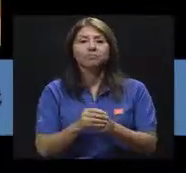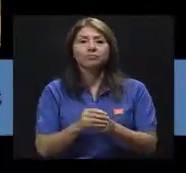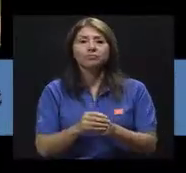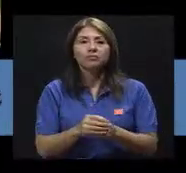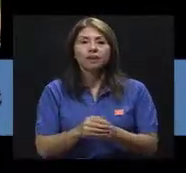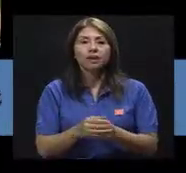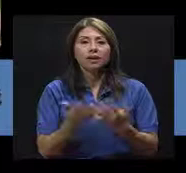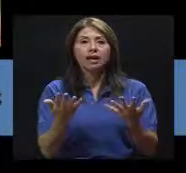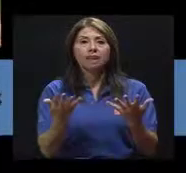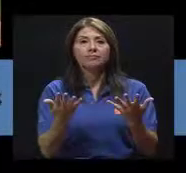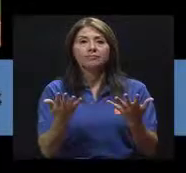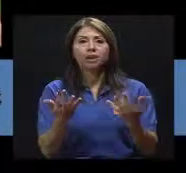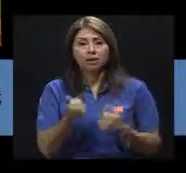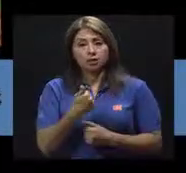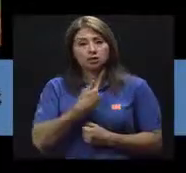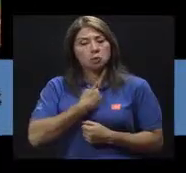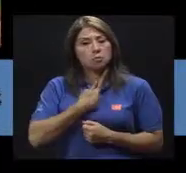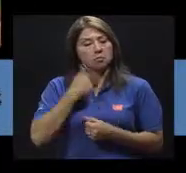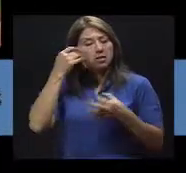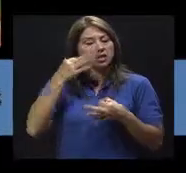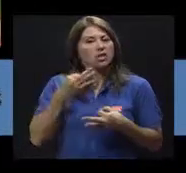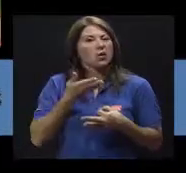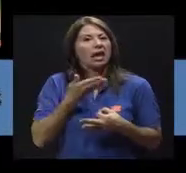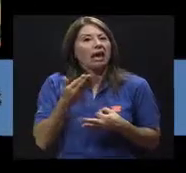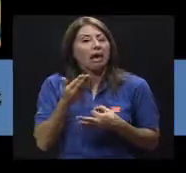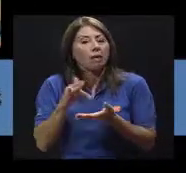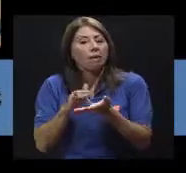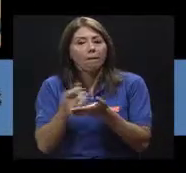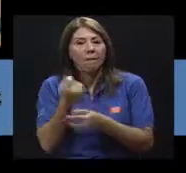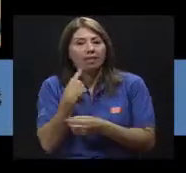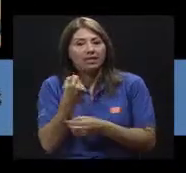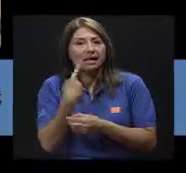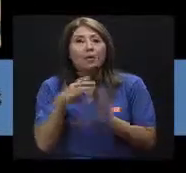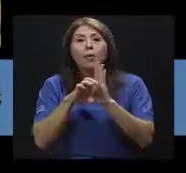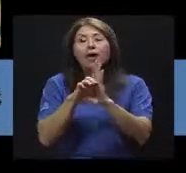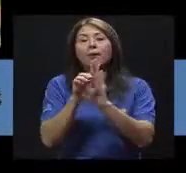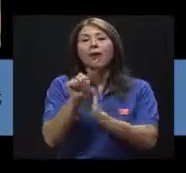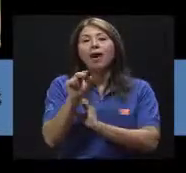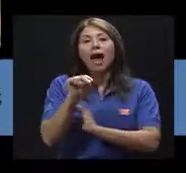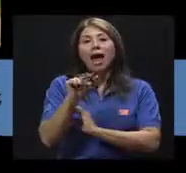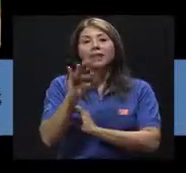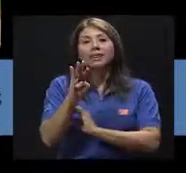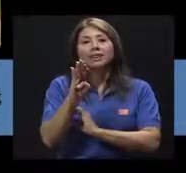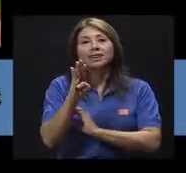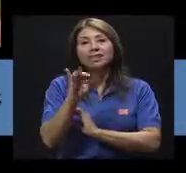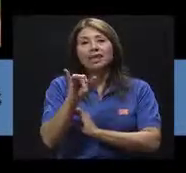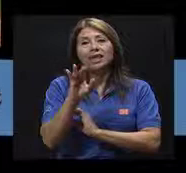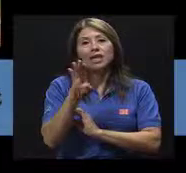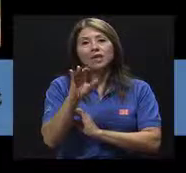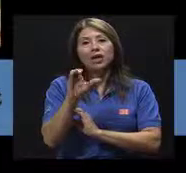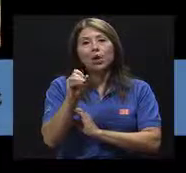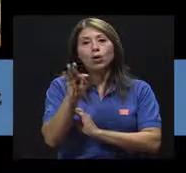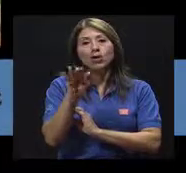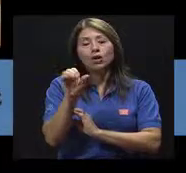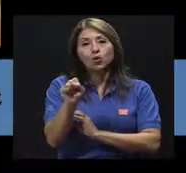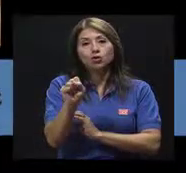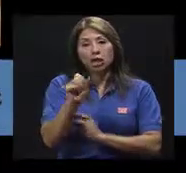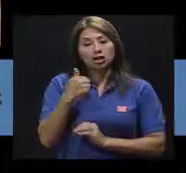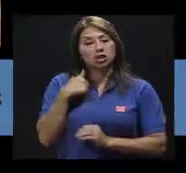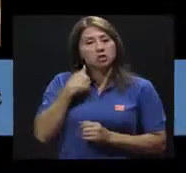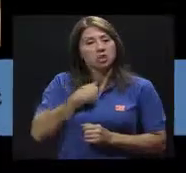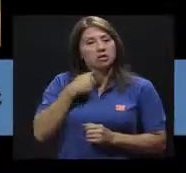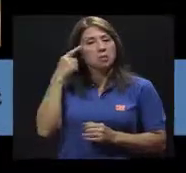tan riesgoso es la automedicación de medicinas como antibióticos, ¿verdad?, comparado con